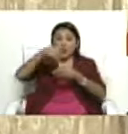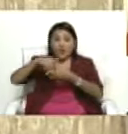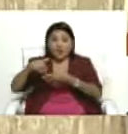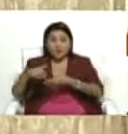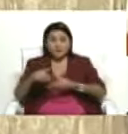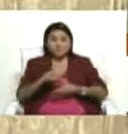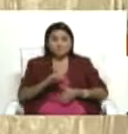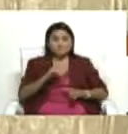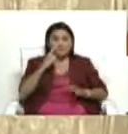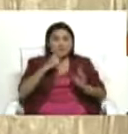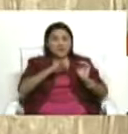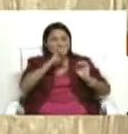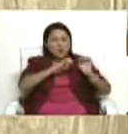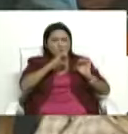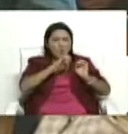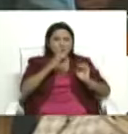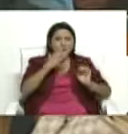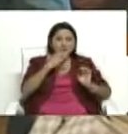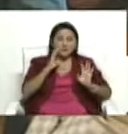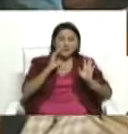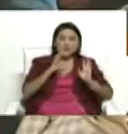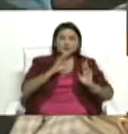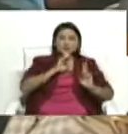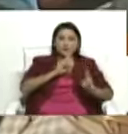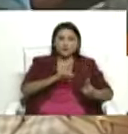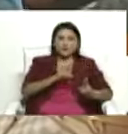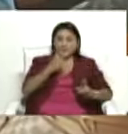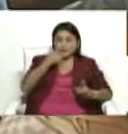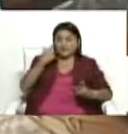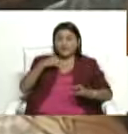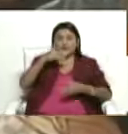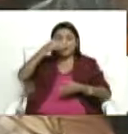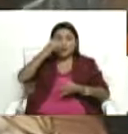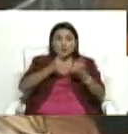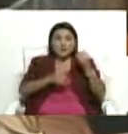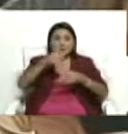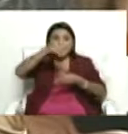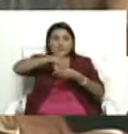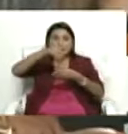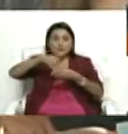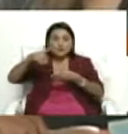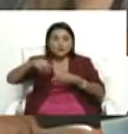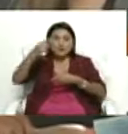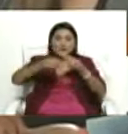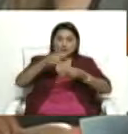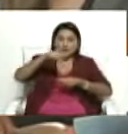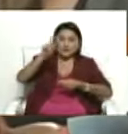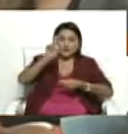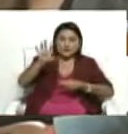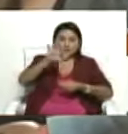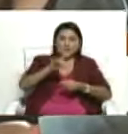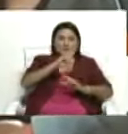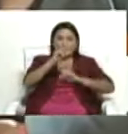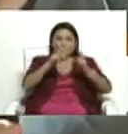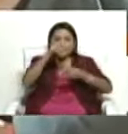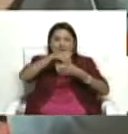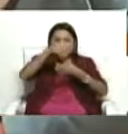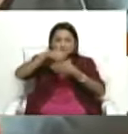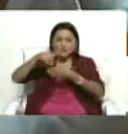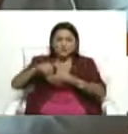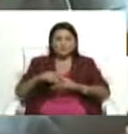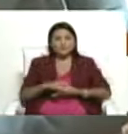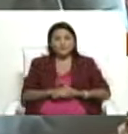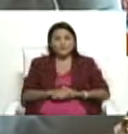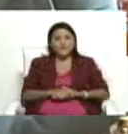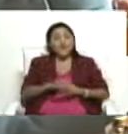si evaluamos el resultado de la última elección que se realizó en Venezuela, que era elección para